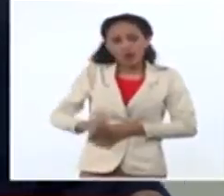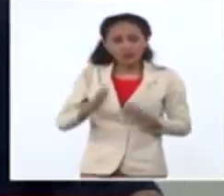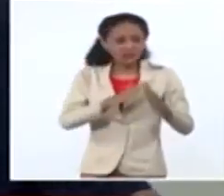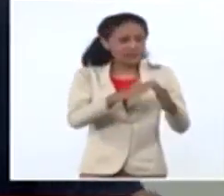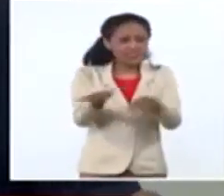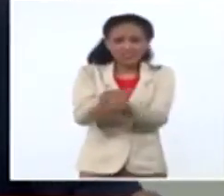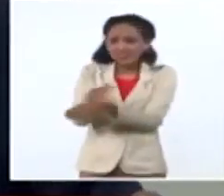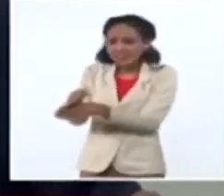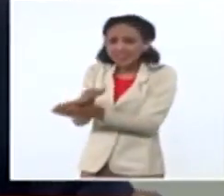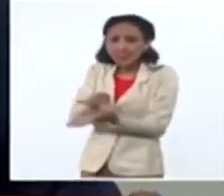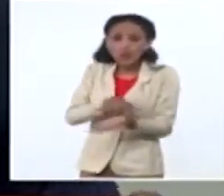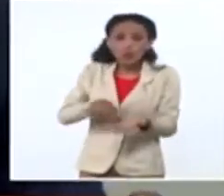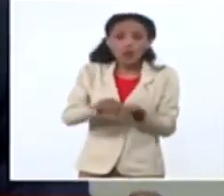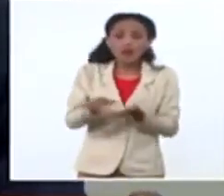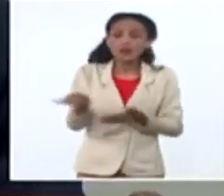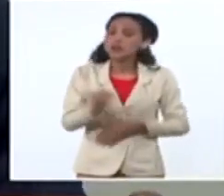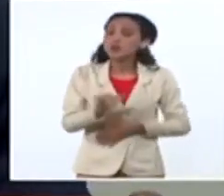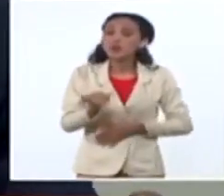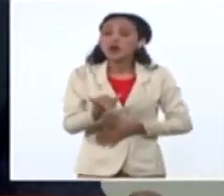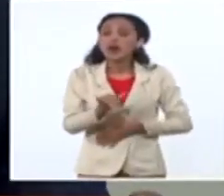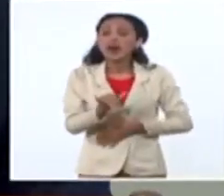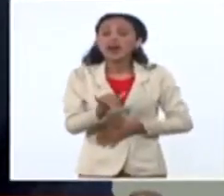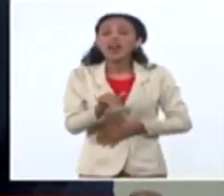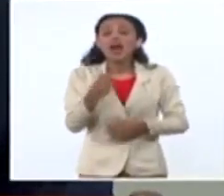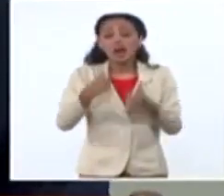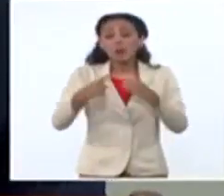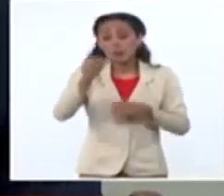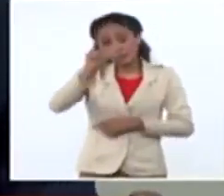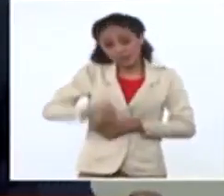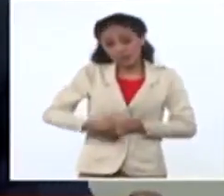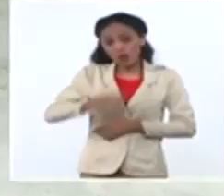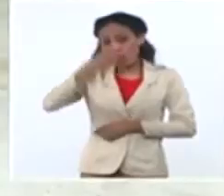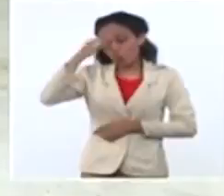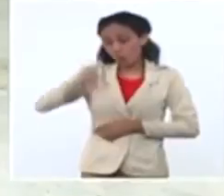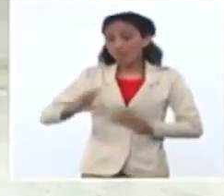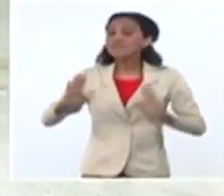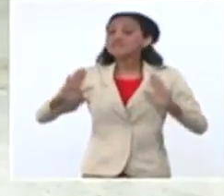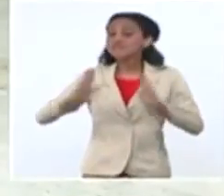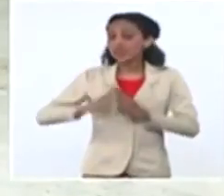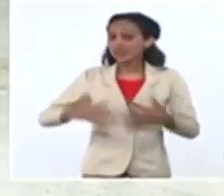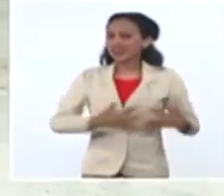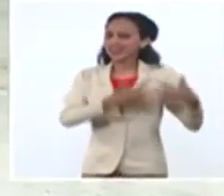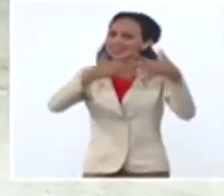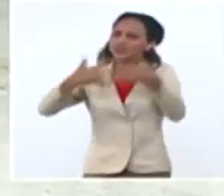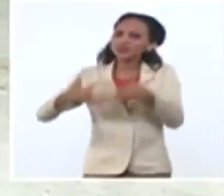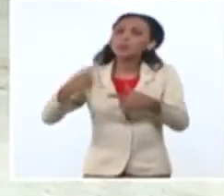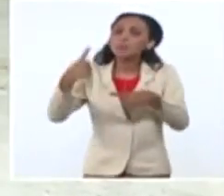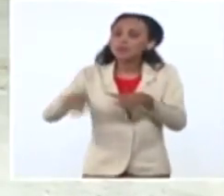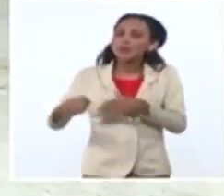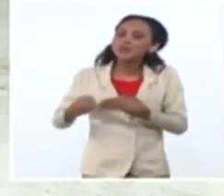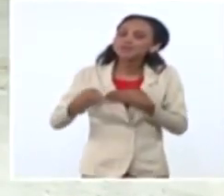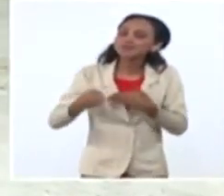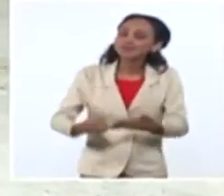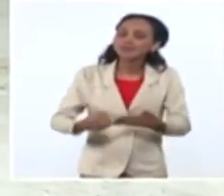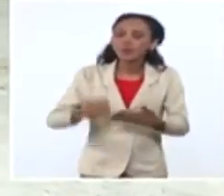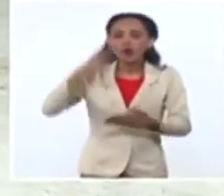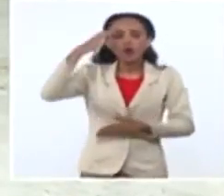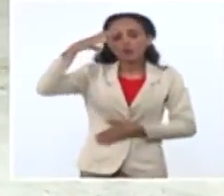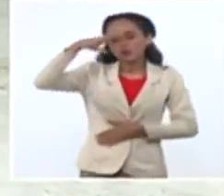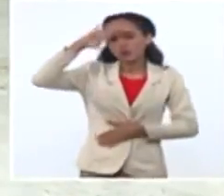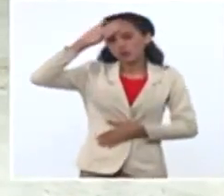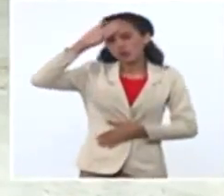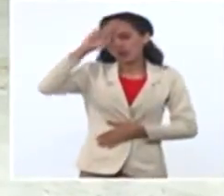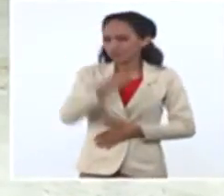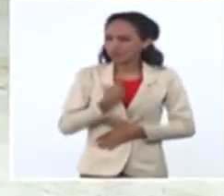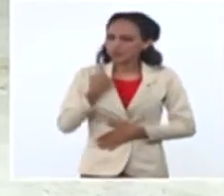en particular en territorio de los Estados Unidos. Llamo a los